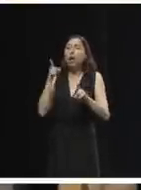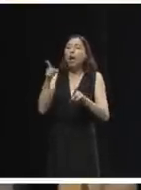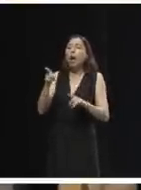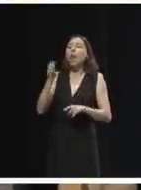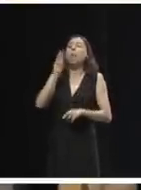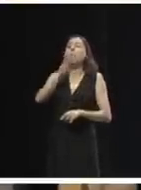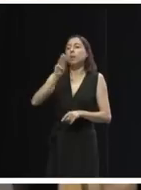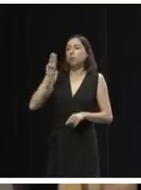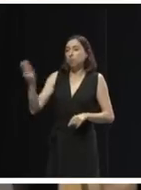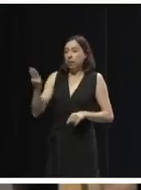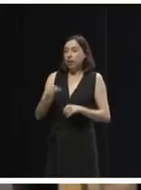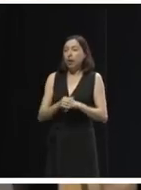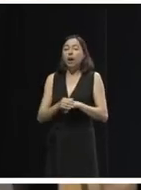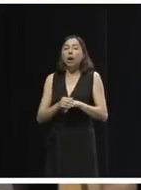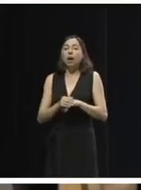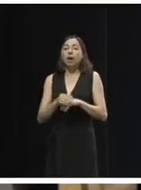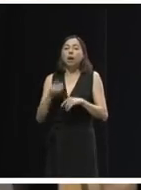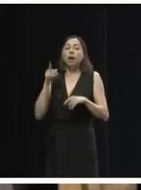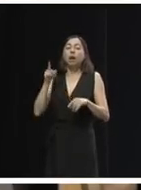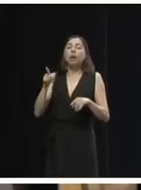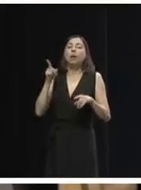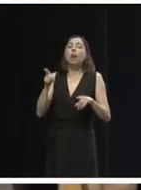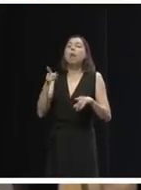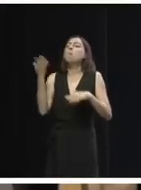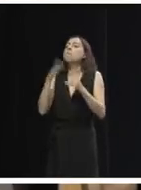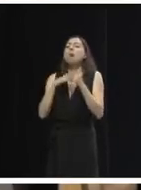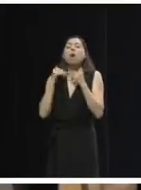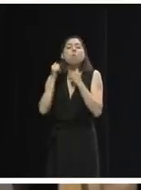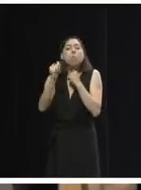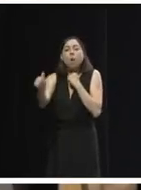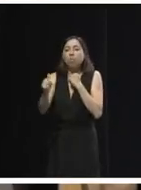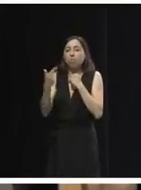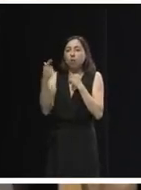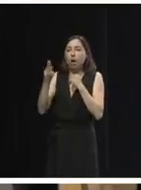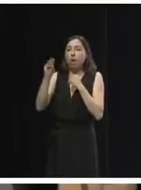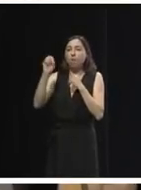Popular. ¿La Patrica pa' cuándo?